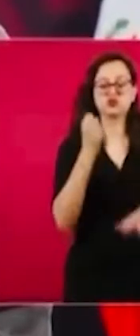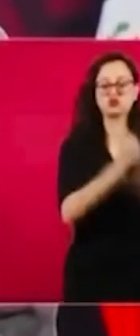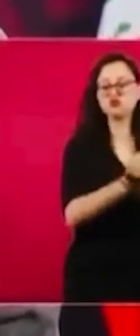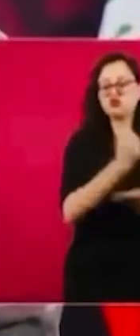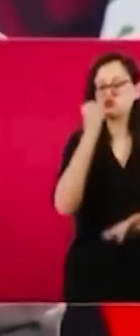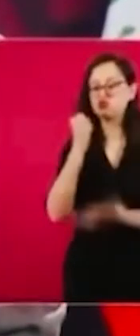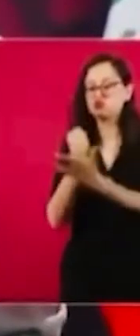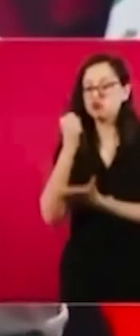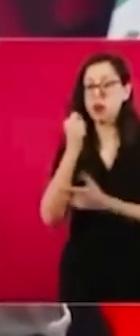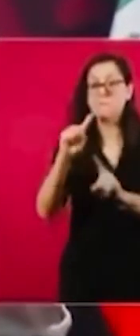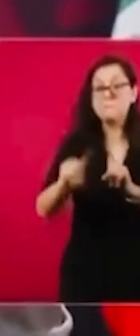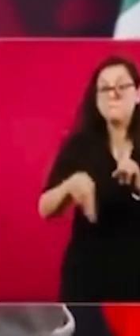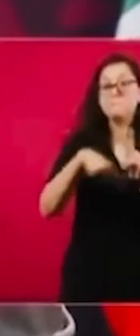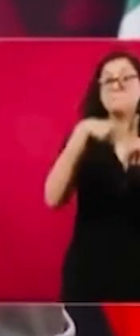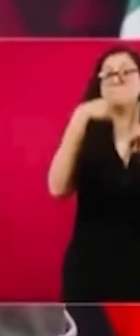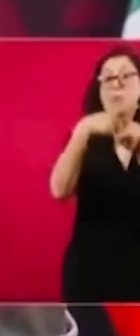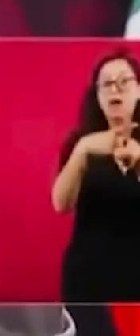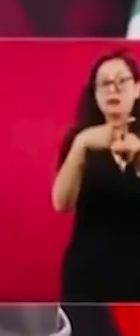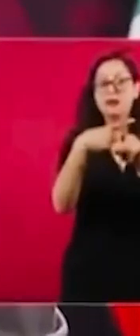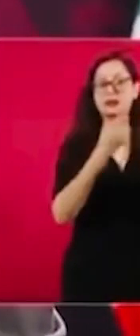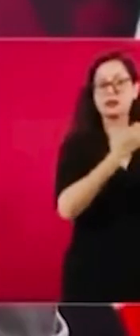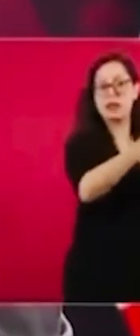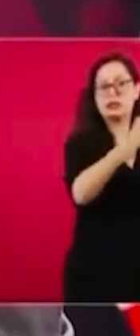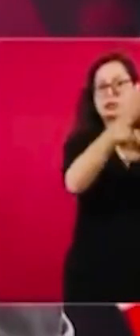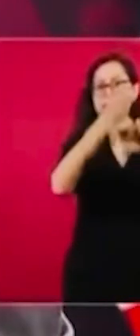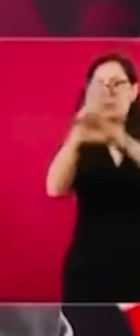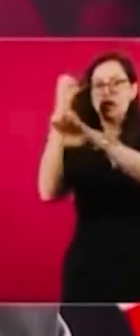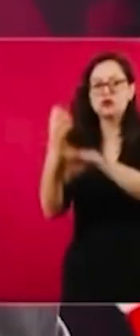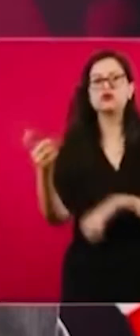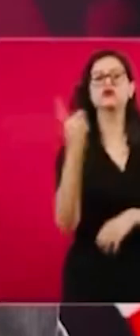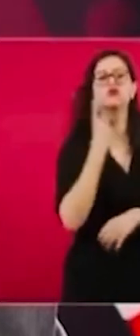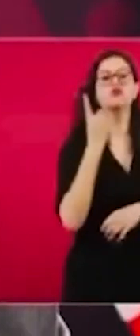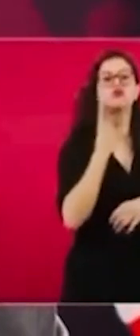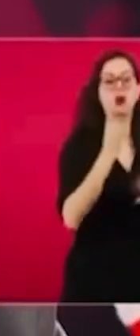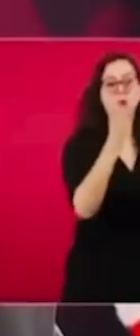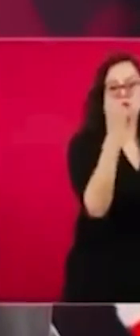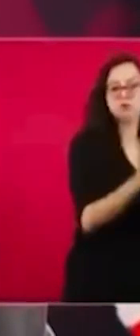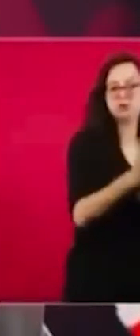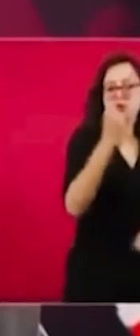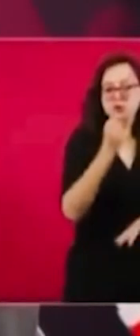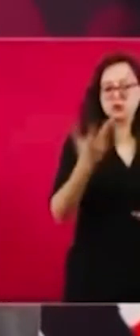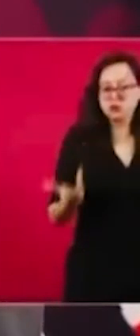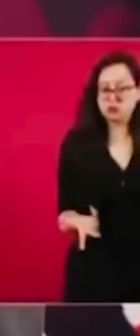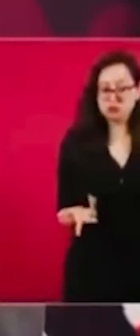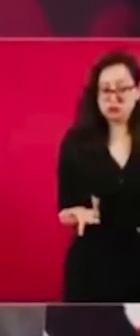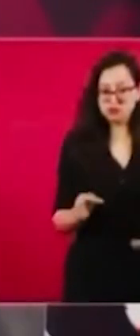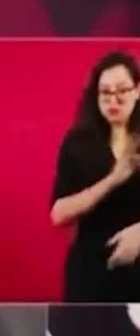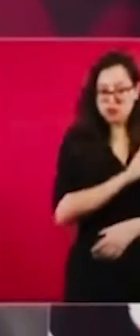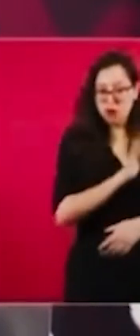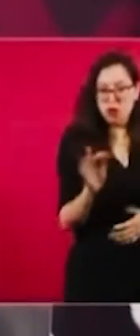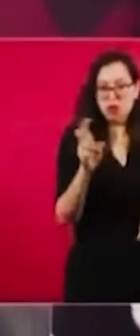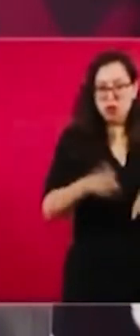y en la mayoría de las legislaturas locales. Eso es lo que establece la Constitución.